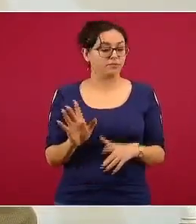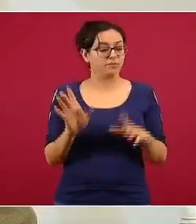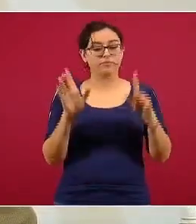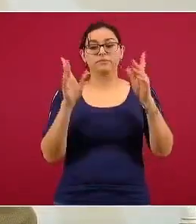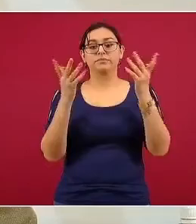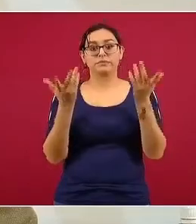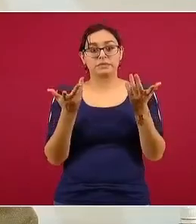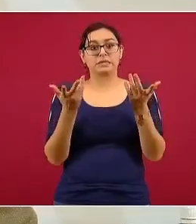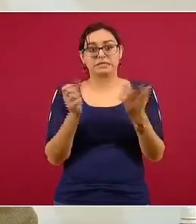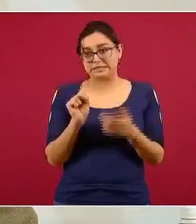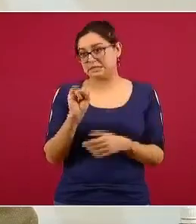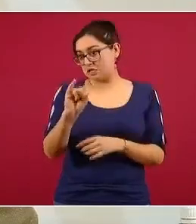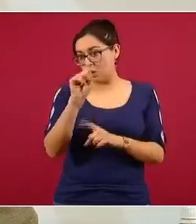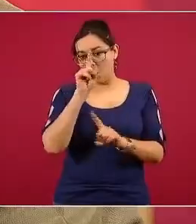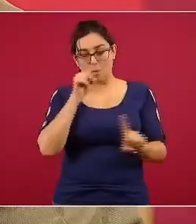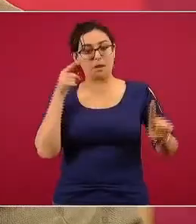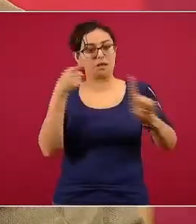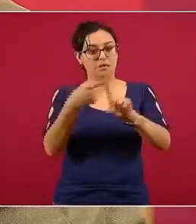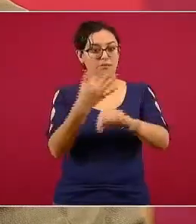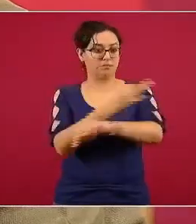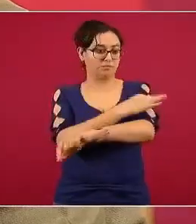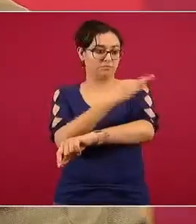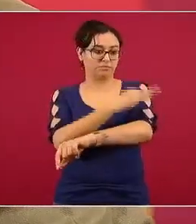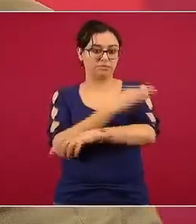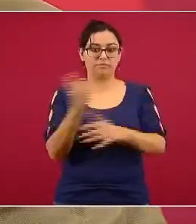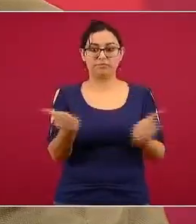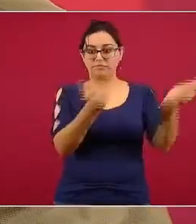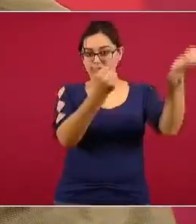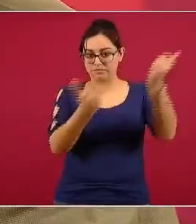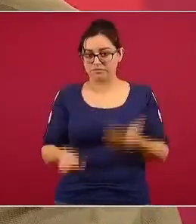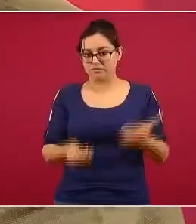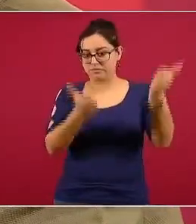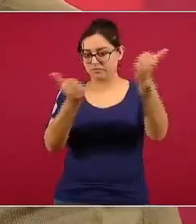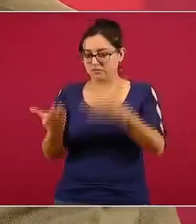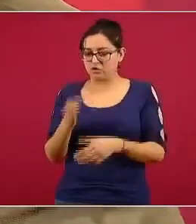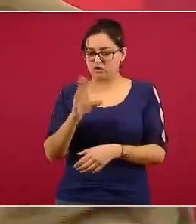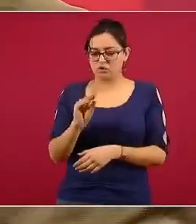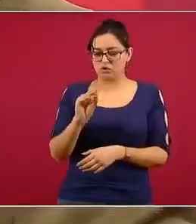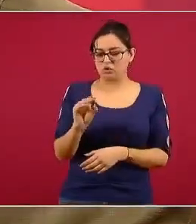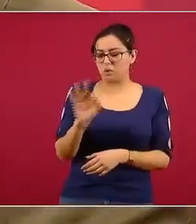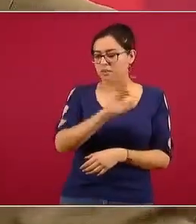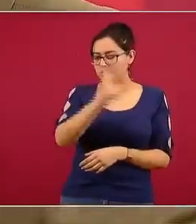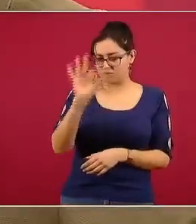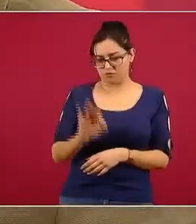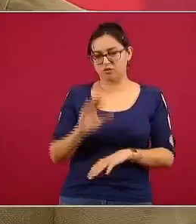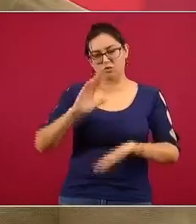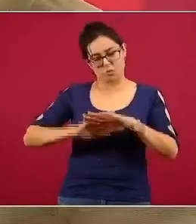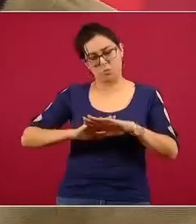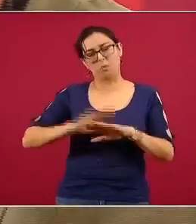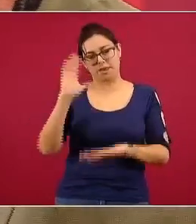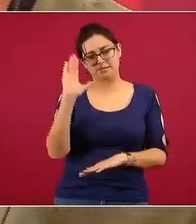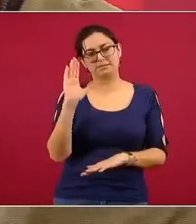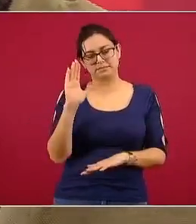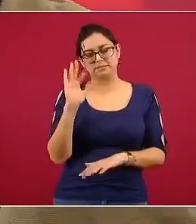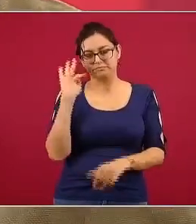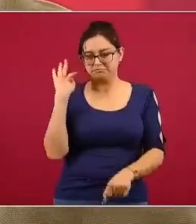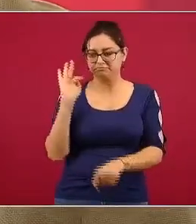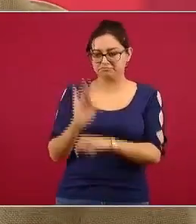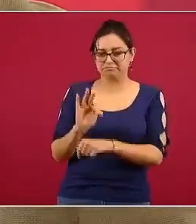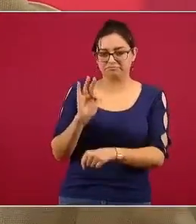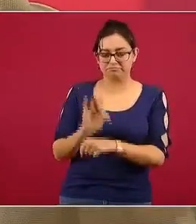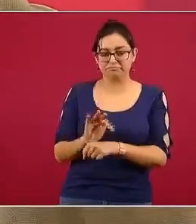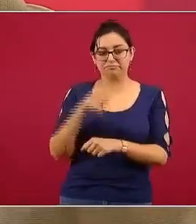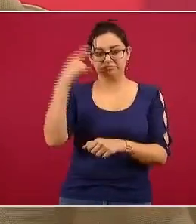podamos que se incorporen tengan esta efectividad superior al 90%, un poco pensando en la estrategia de disminuir